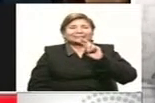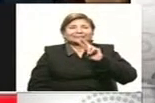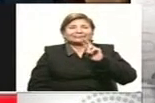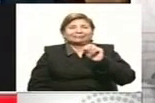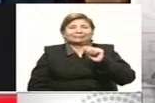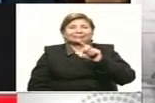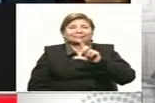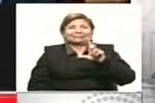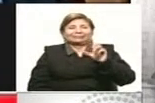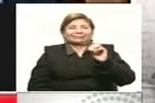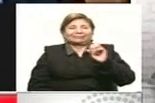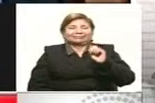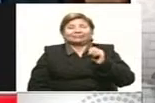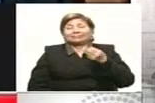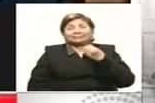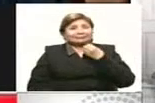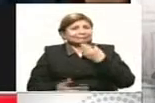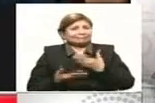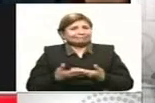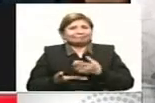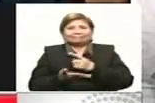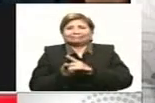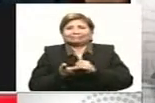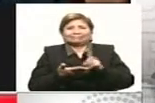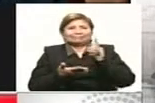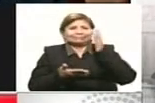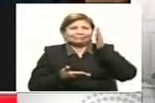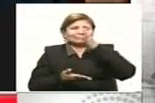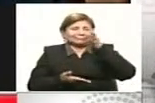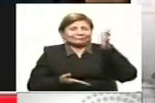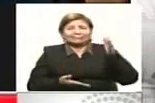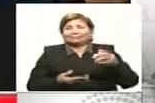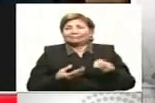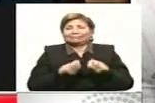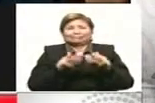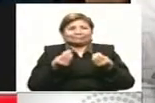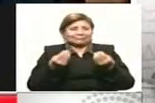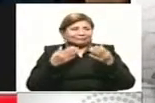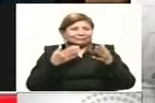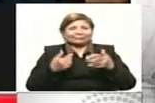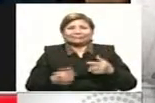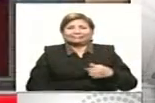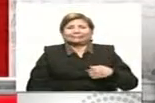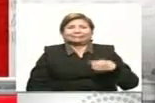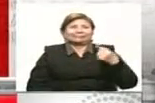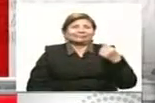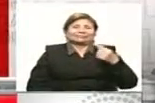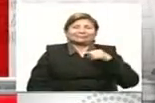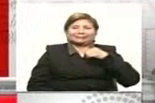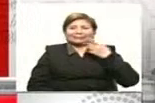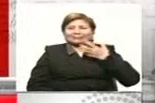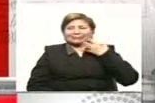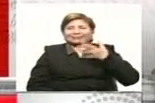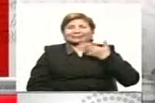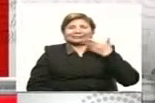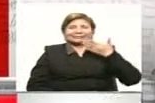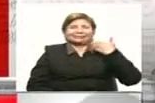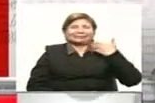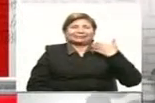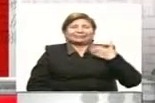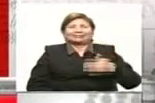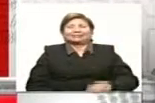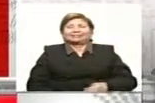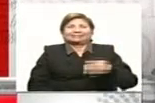de representación y realmente creo que muchos de mis colegas me van a estar envidiando porque hay un sol radiante acá en la región